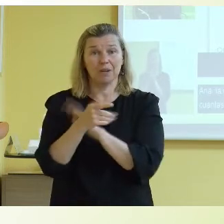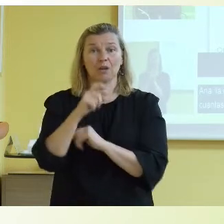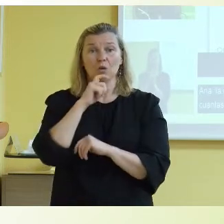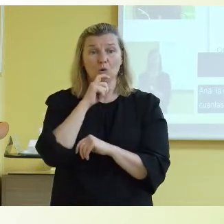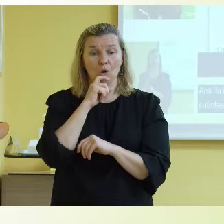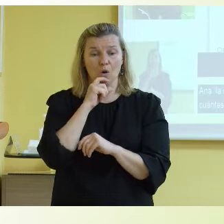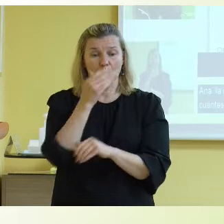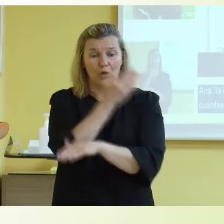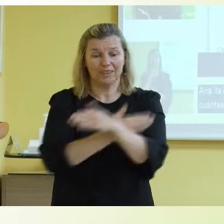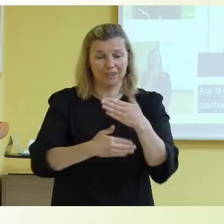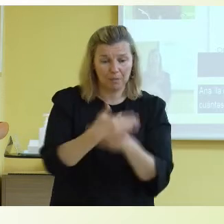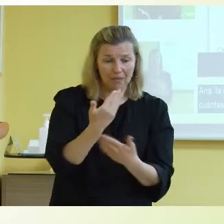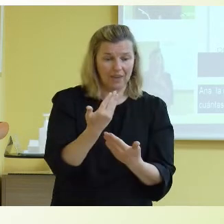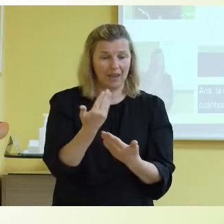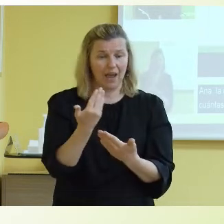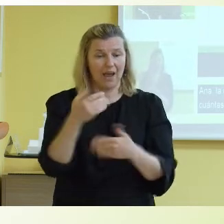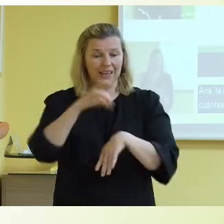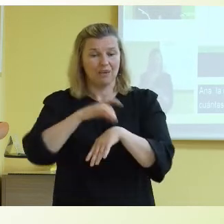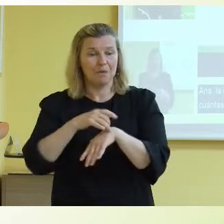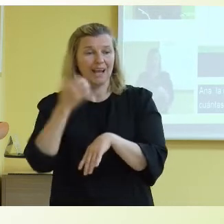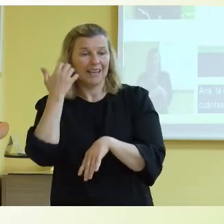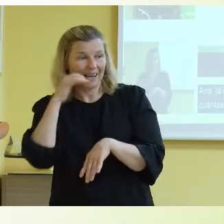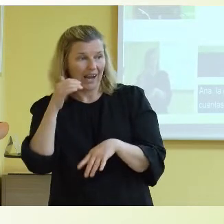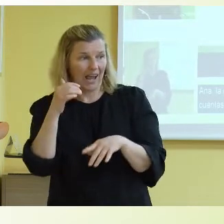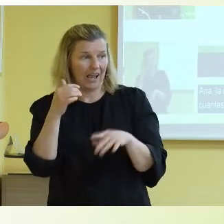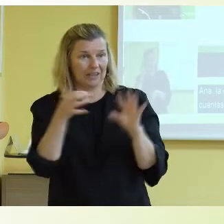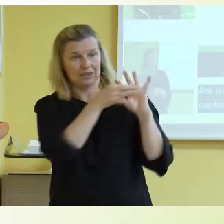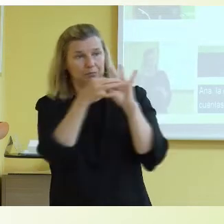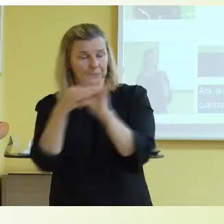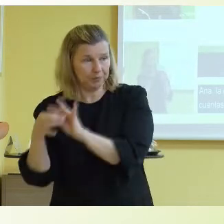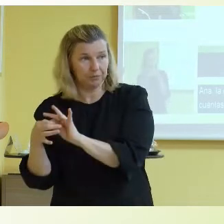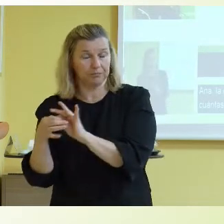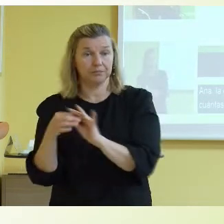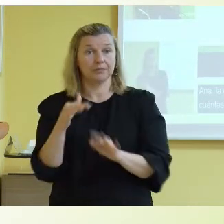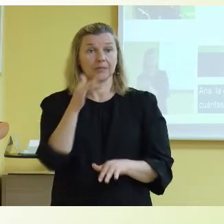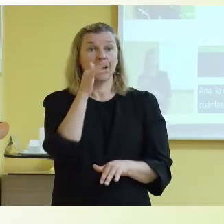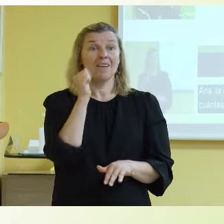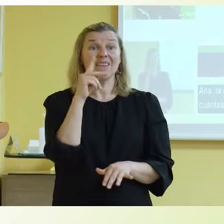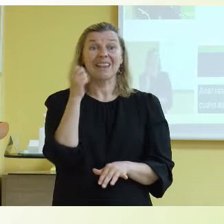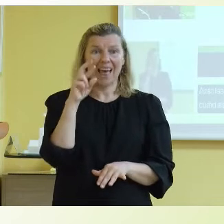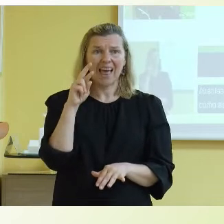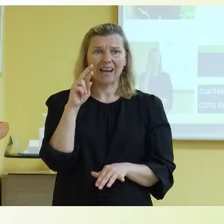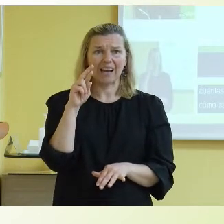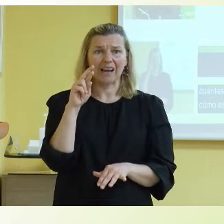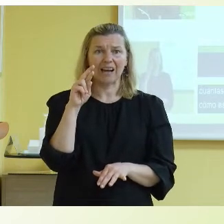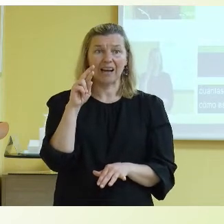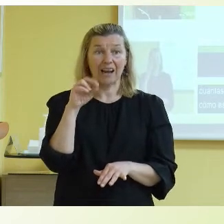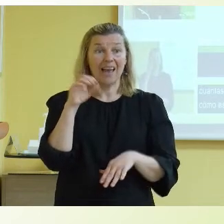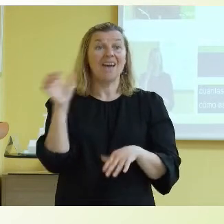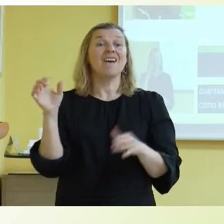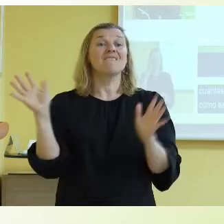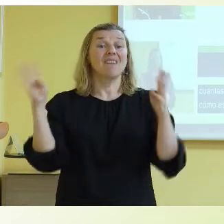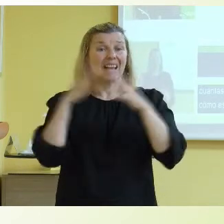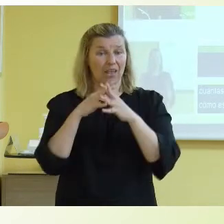es la discapacidad en enfermedades concretas. FEDER también se preguntaba hace años, Federación Española de Enfermedades